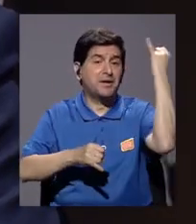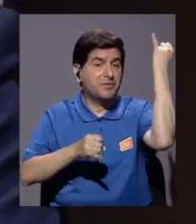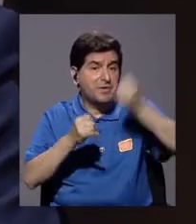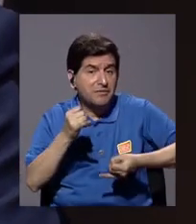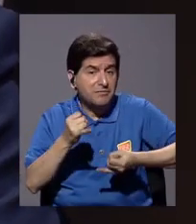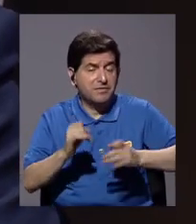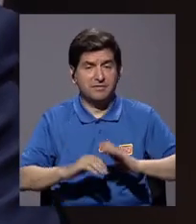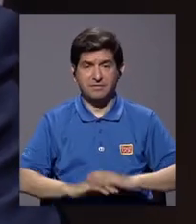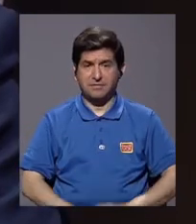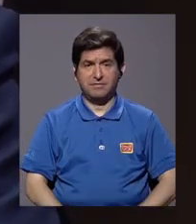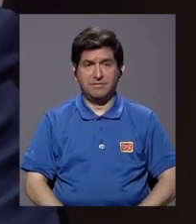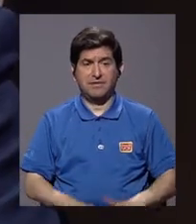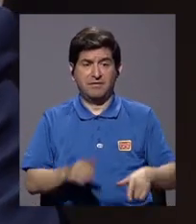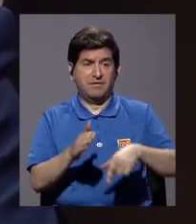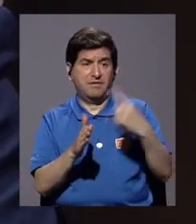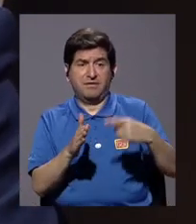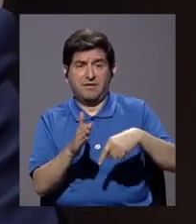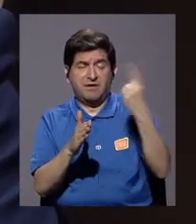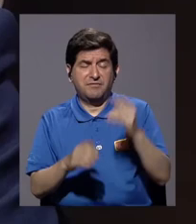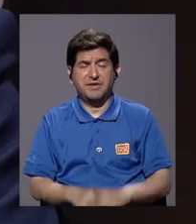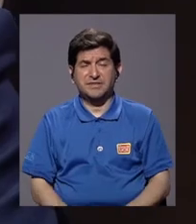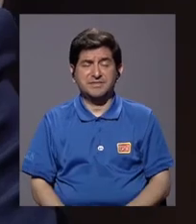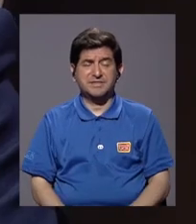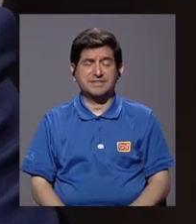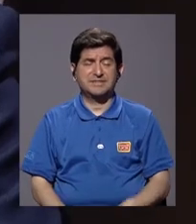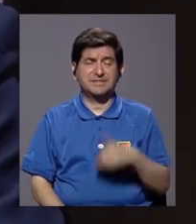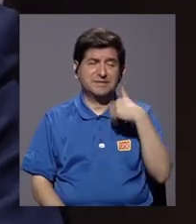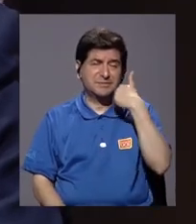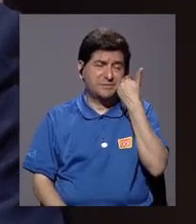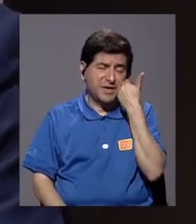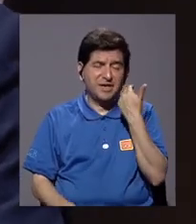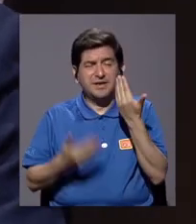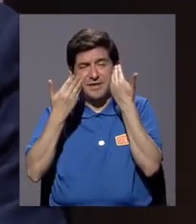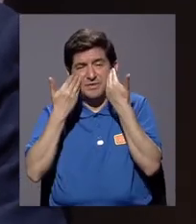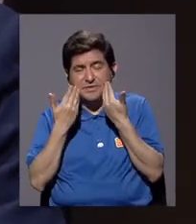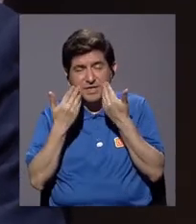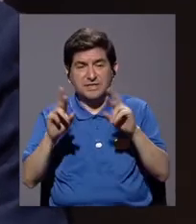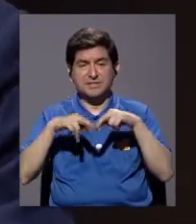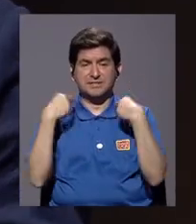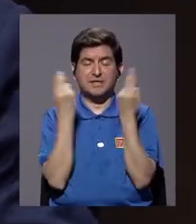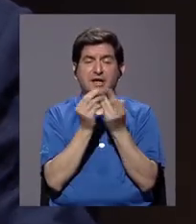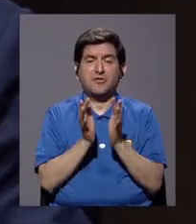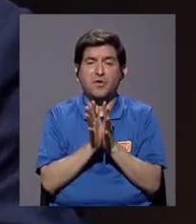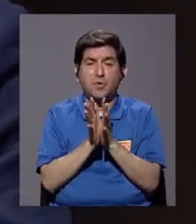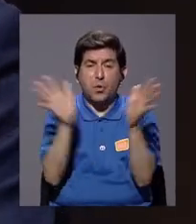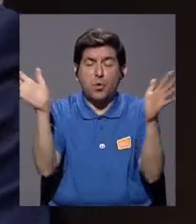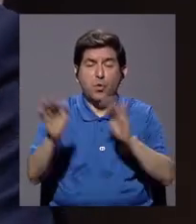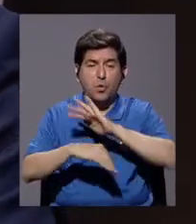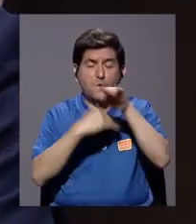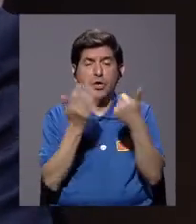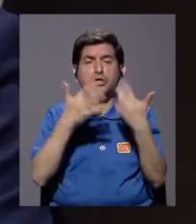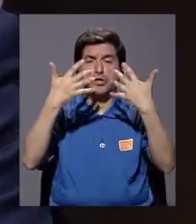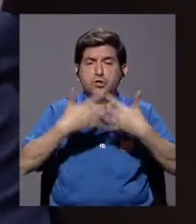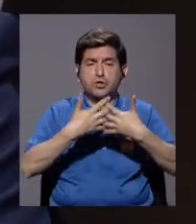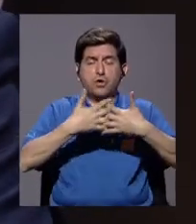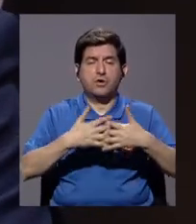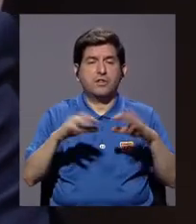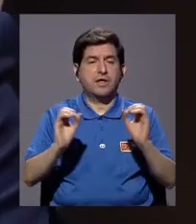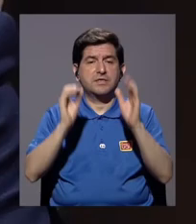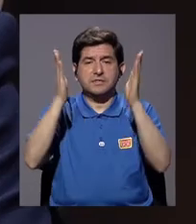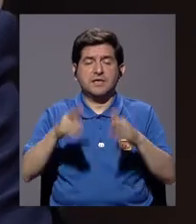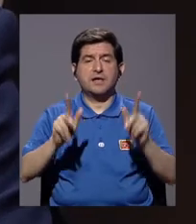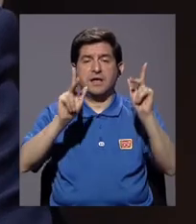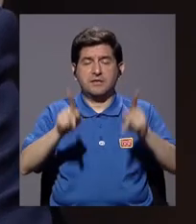y al cabo, cuando hay veces nos da pena, tristeza, hacer una audiencia pública, nos llegan todos los prestadores y no nos llega